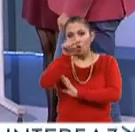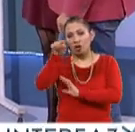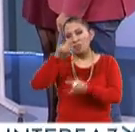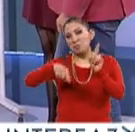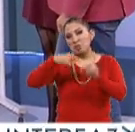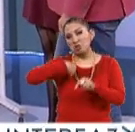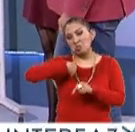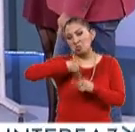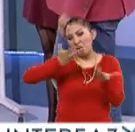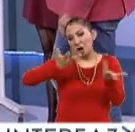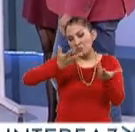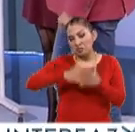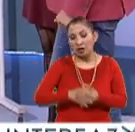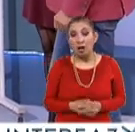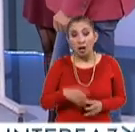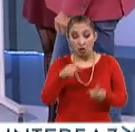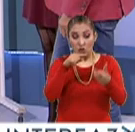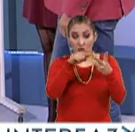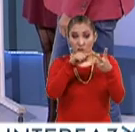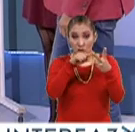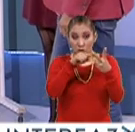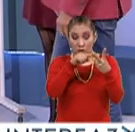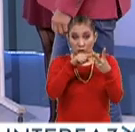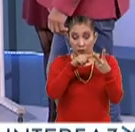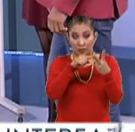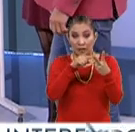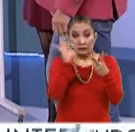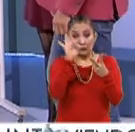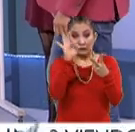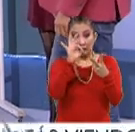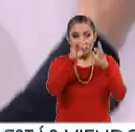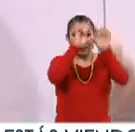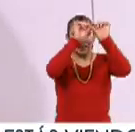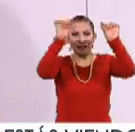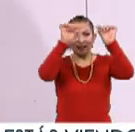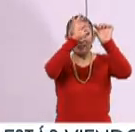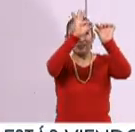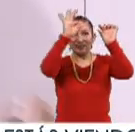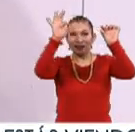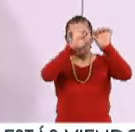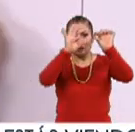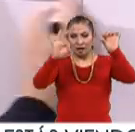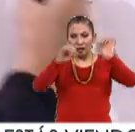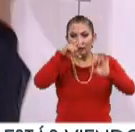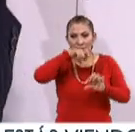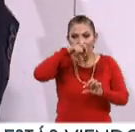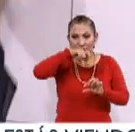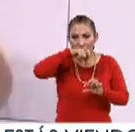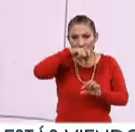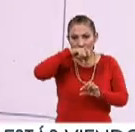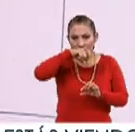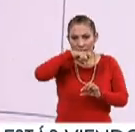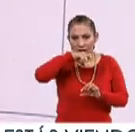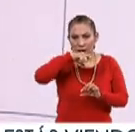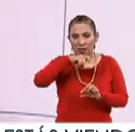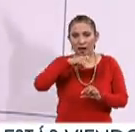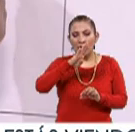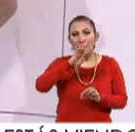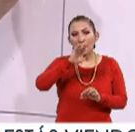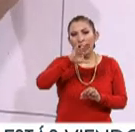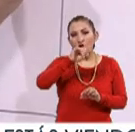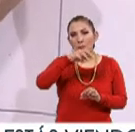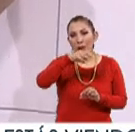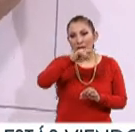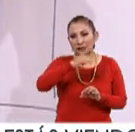me convenga. La segunda regla es, dado el ábaco maya, ese nombre le dio Eric Thompson, si